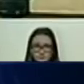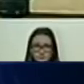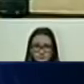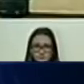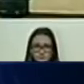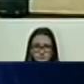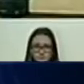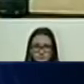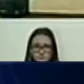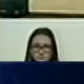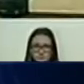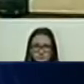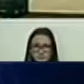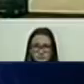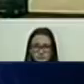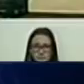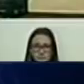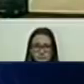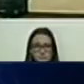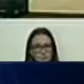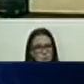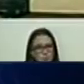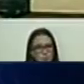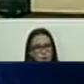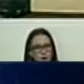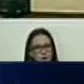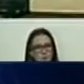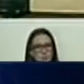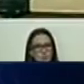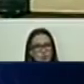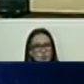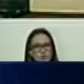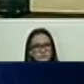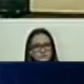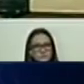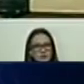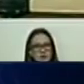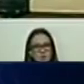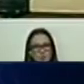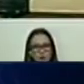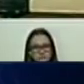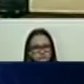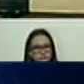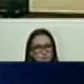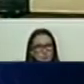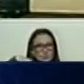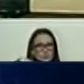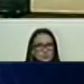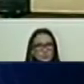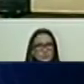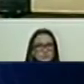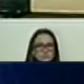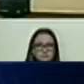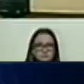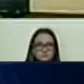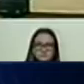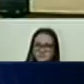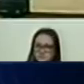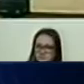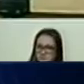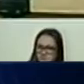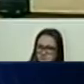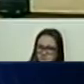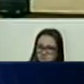resurgió, resucitó de las propias cenizas como el ave fénix, y fue capaz de 3